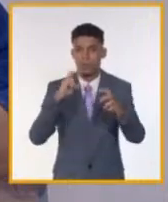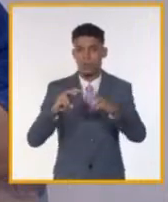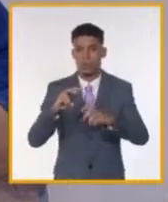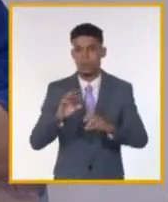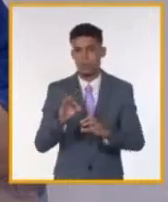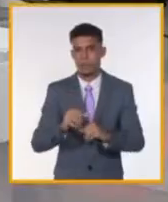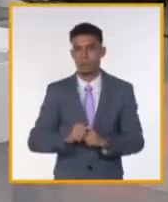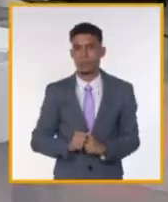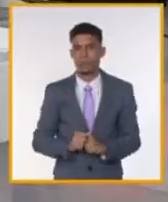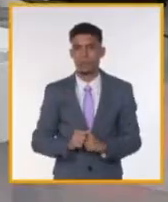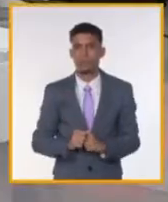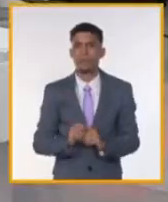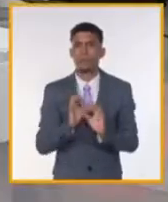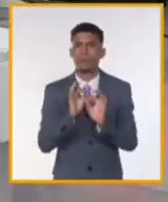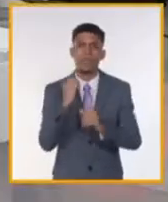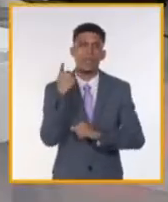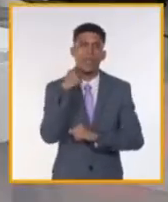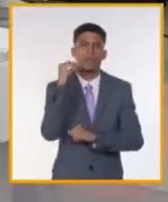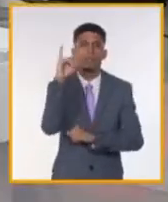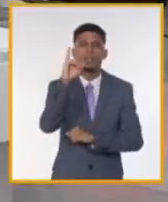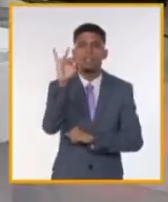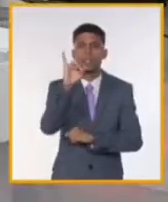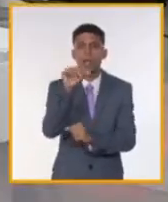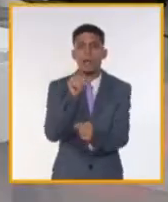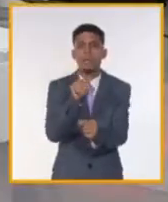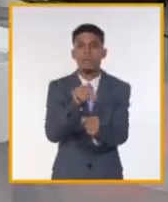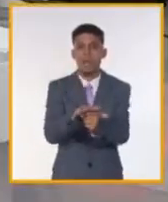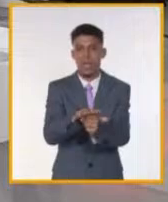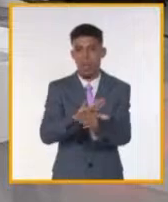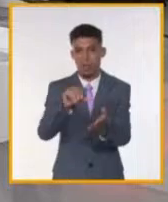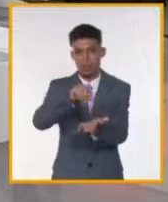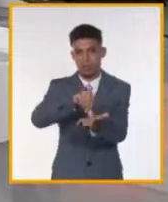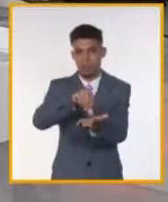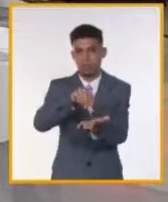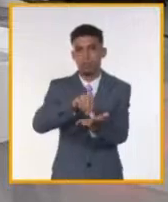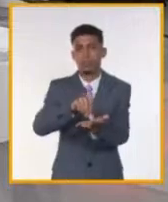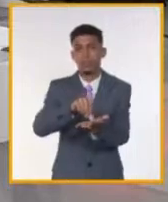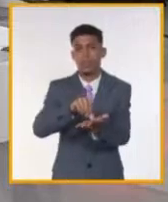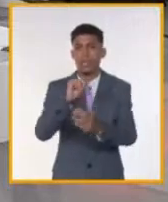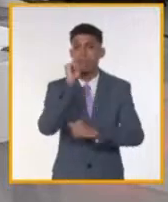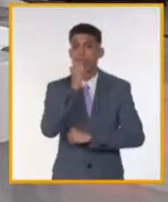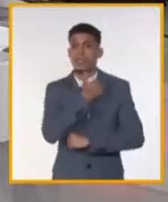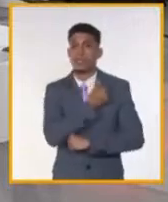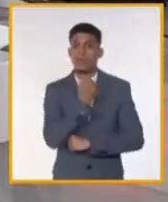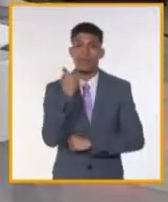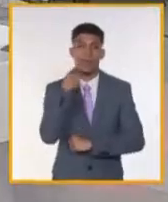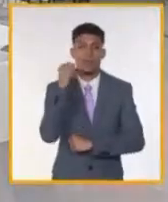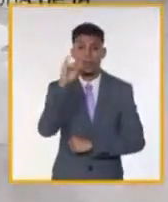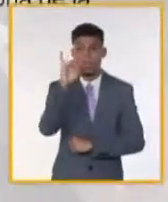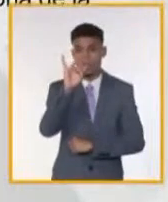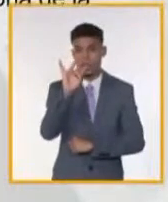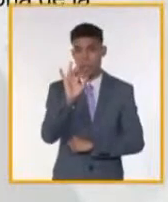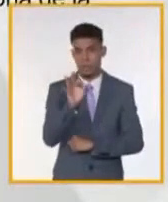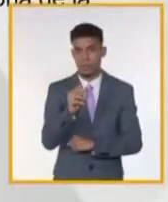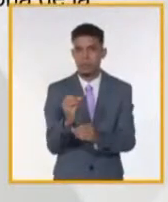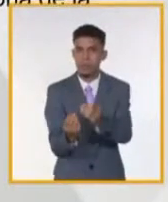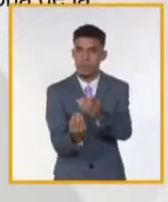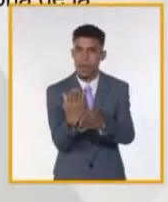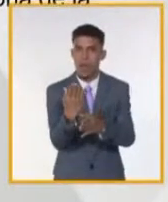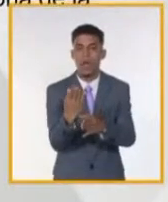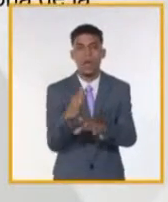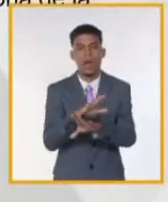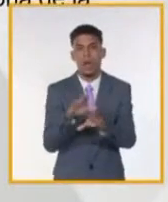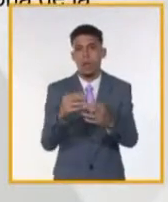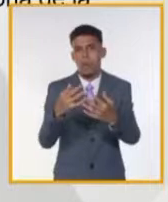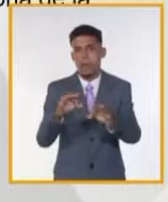proyecta siendo ministro de Industria y en el 67 es que empieza a crearse el centro. Ya se crea en diciembre del 67 el CIPIN, nace inicialmente como un